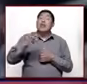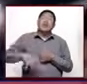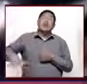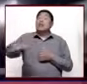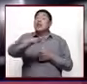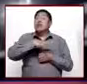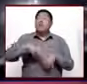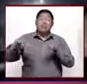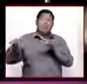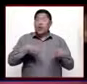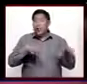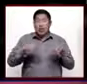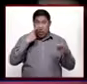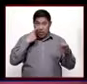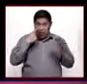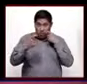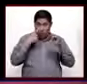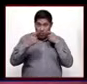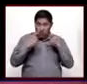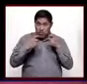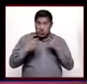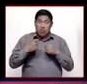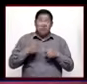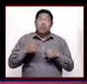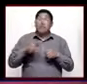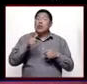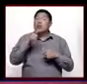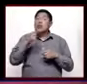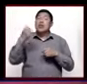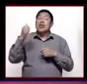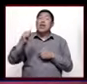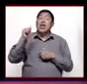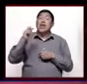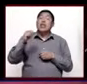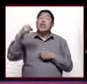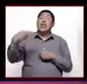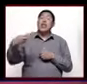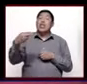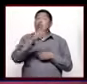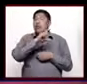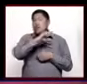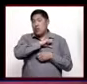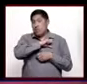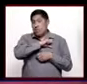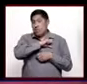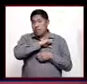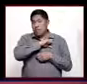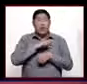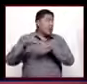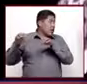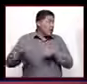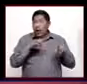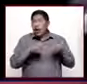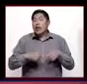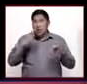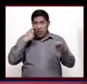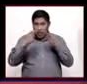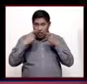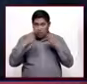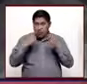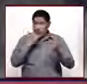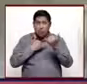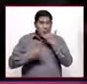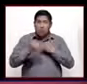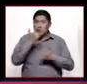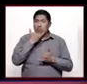han realizado operativos del personal de la Agencia Nacional de Hidrocarburos y la policía han realizado controles. Vean ustedes, por favor,